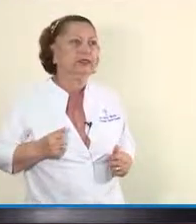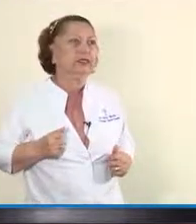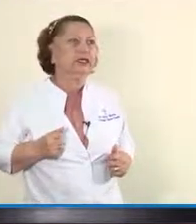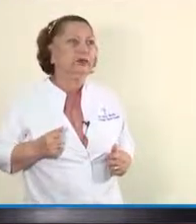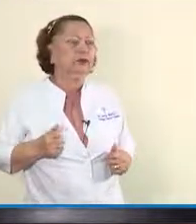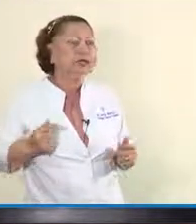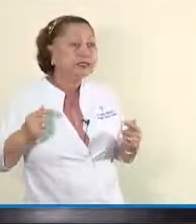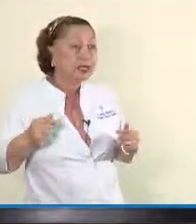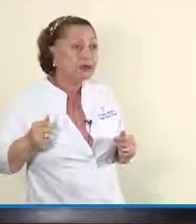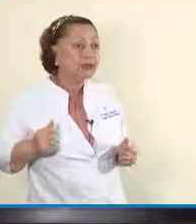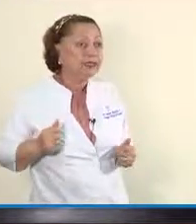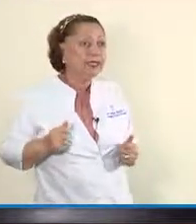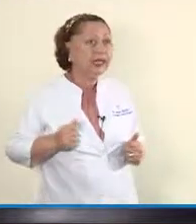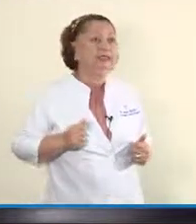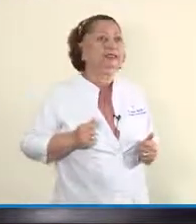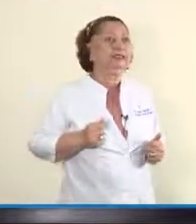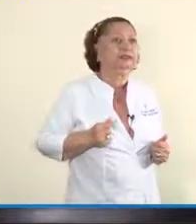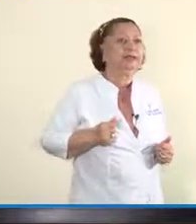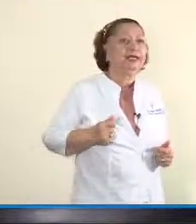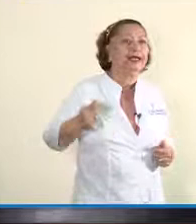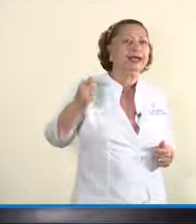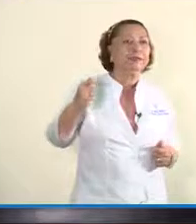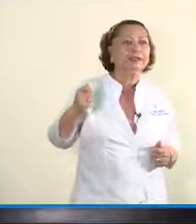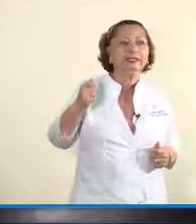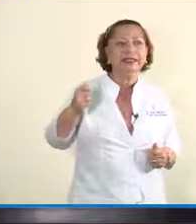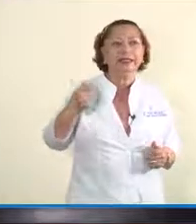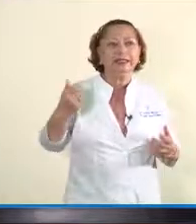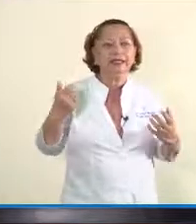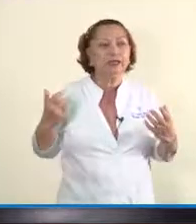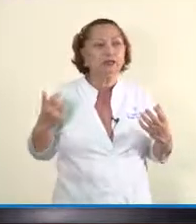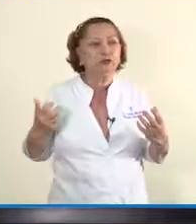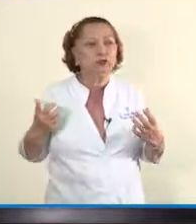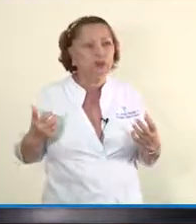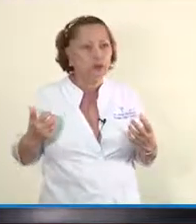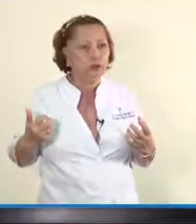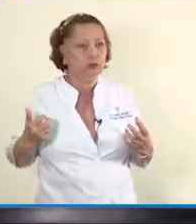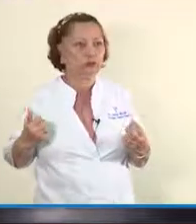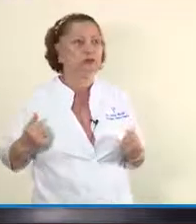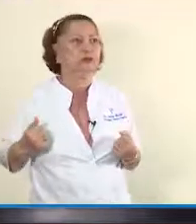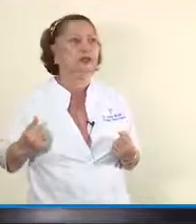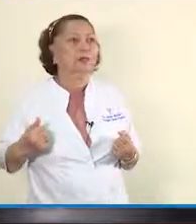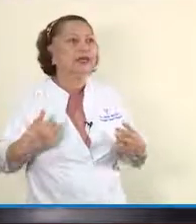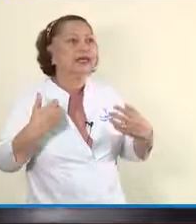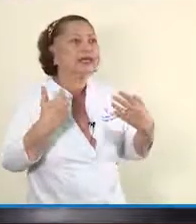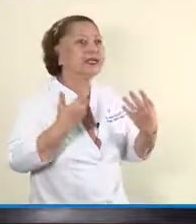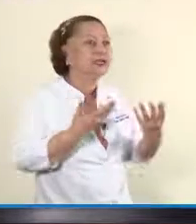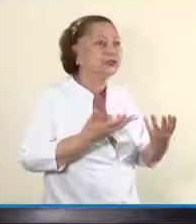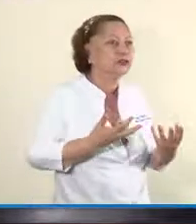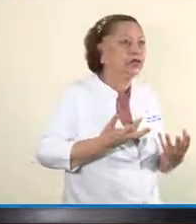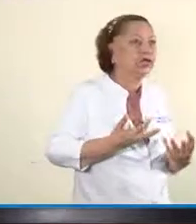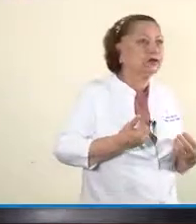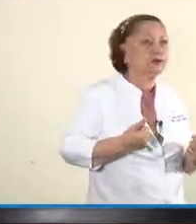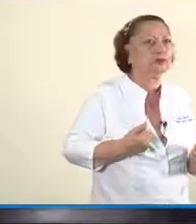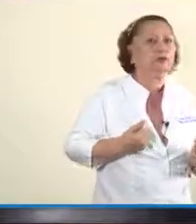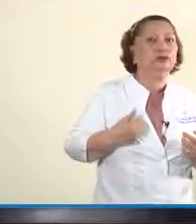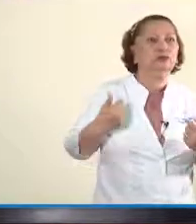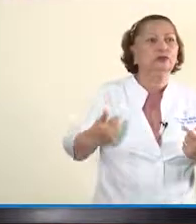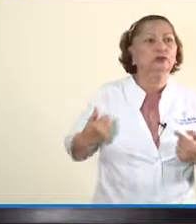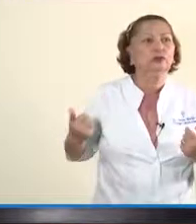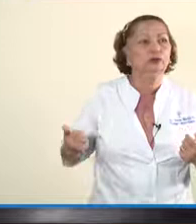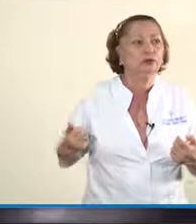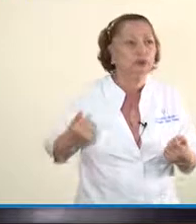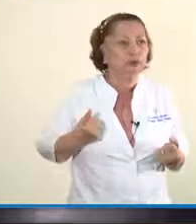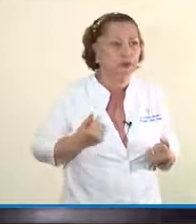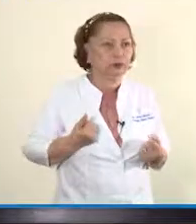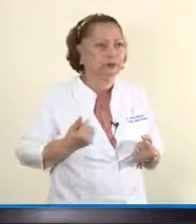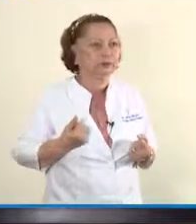qué? Porque salud mental es la capacidad que tenemos todos para relacionarnos los